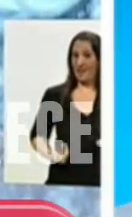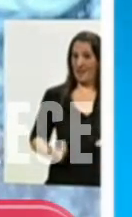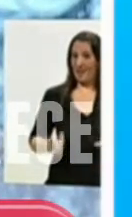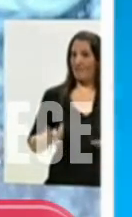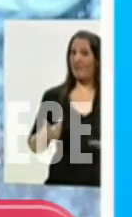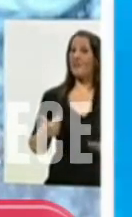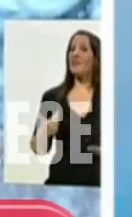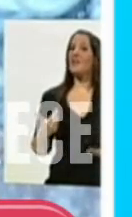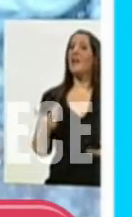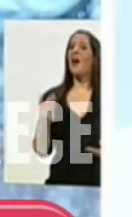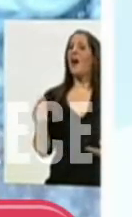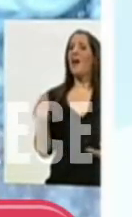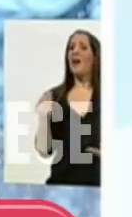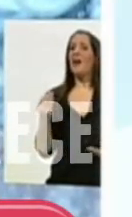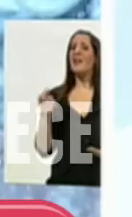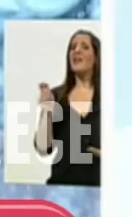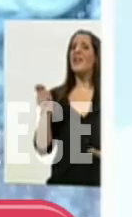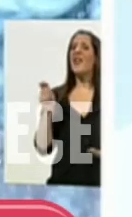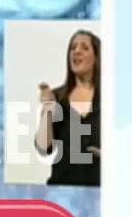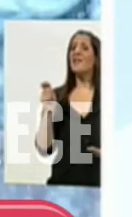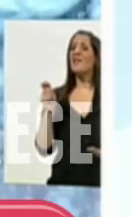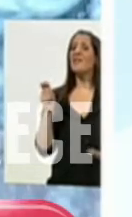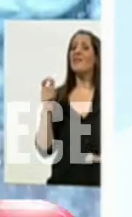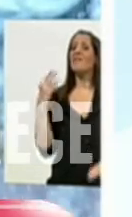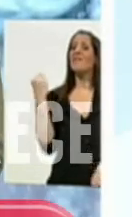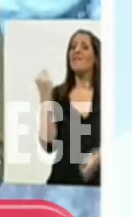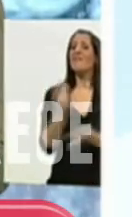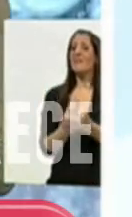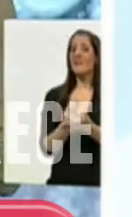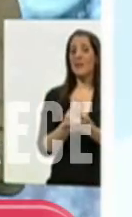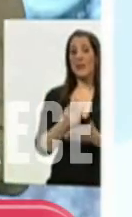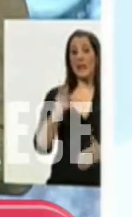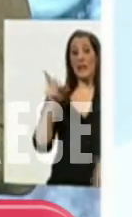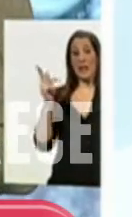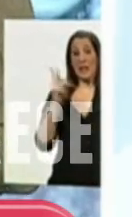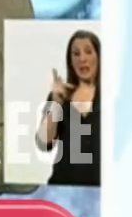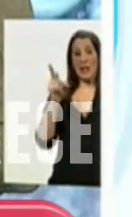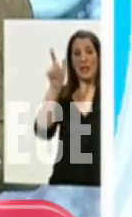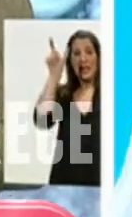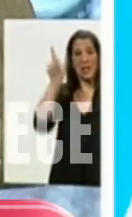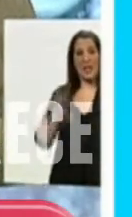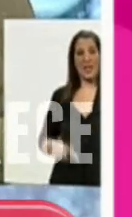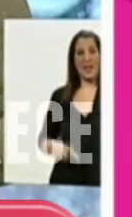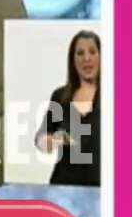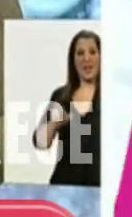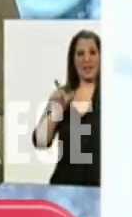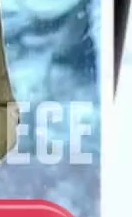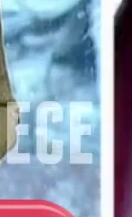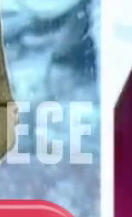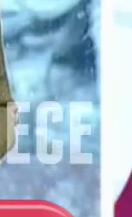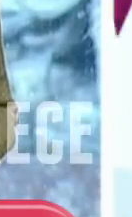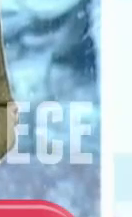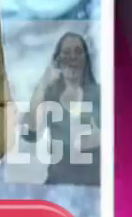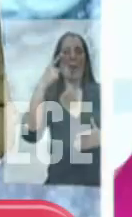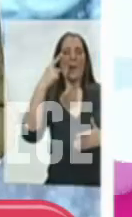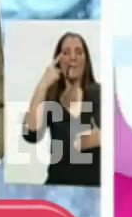14. 12 horas hablando, 12. Realmente... Digo, la gente que va a ir a manifestarse en favor de Cristina y en defensa de Cristina, lo que ellos interpretan en defensa de Cristina, ¿está mal que